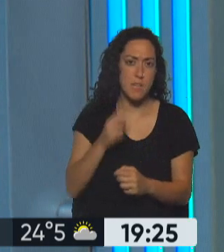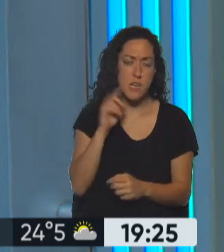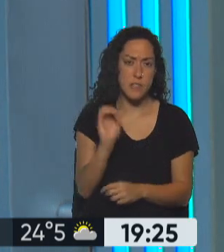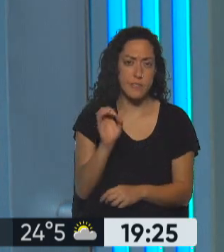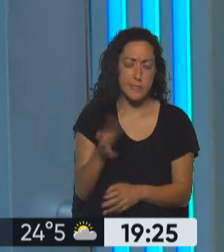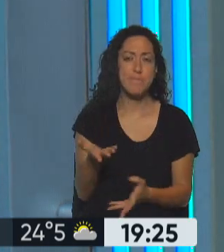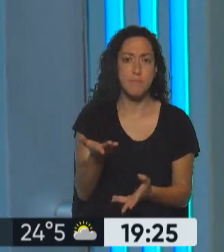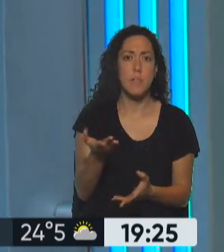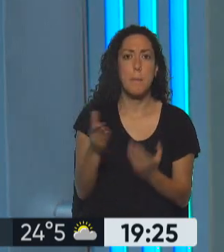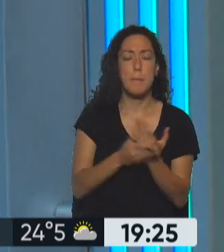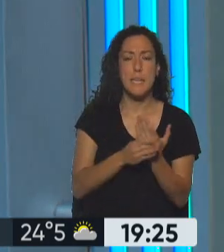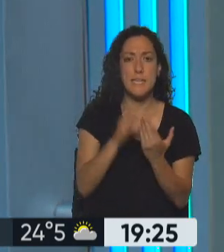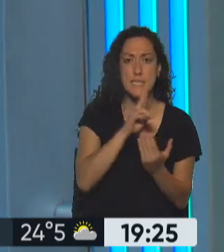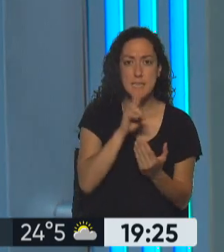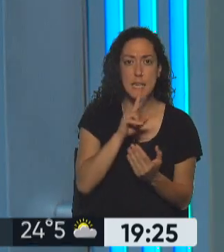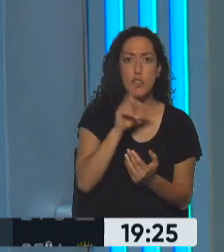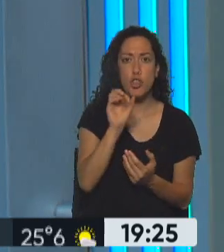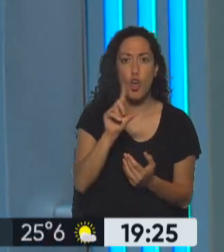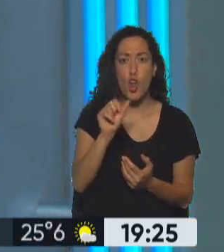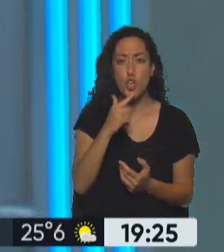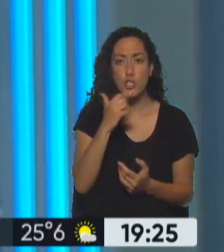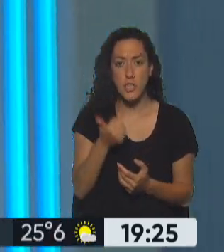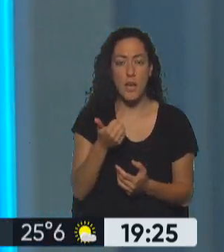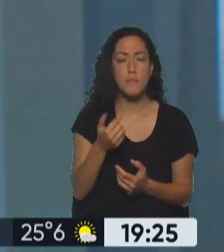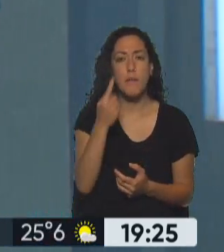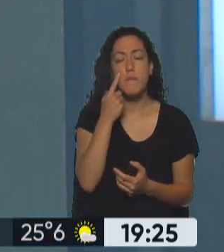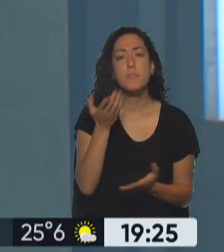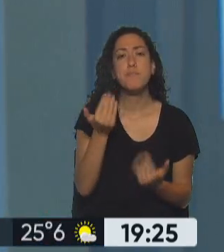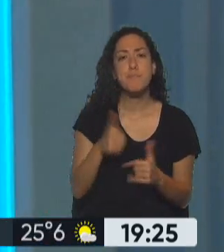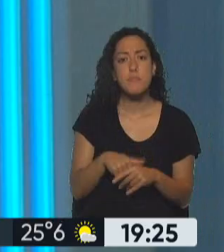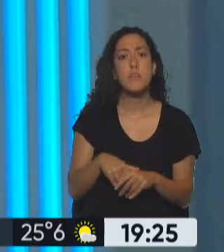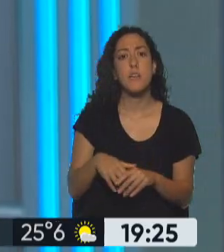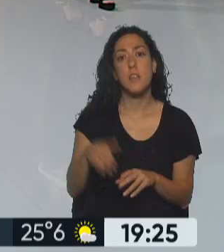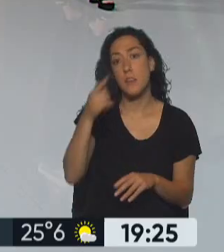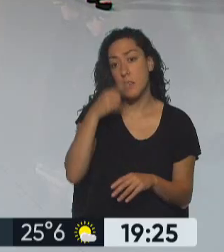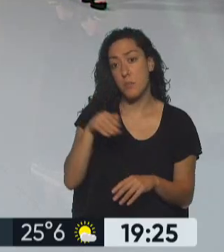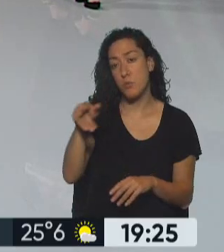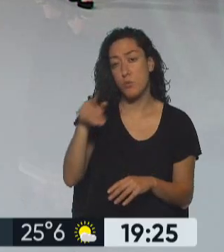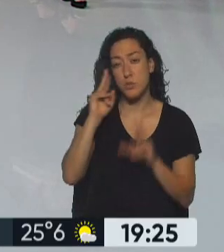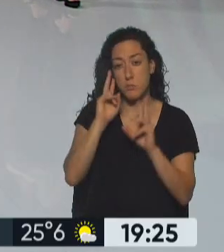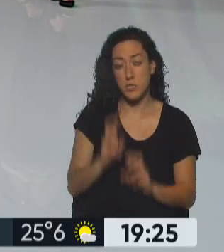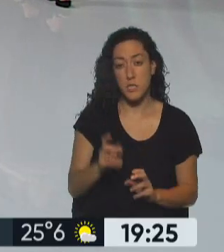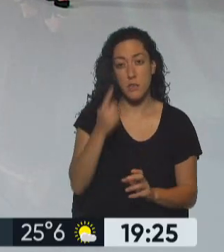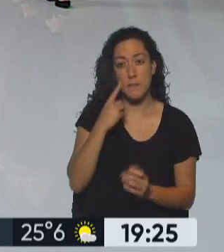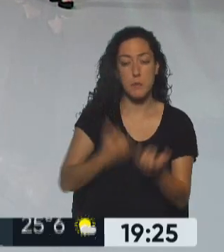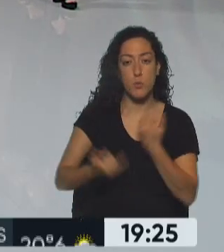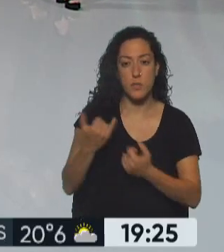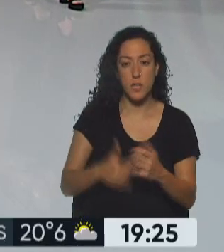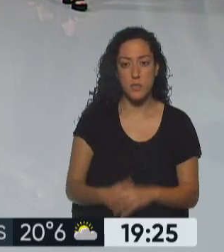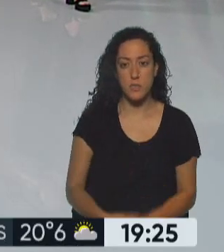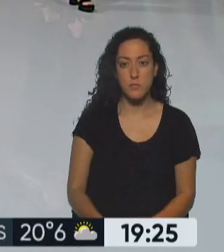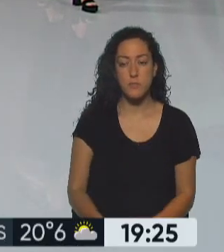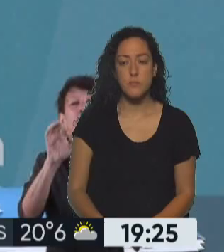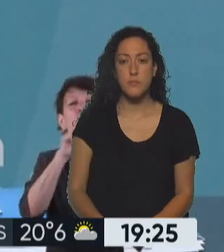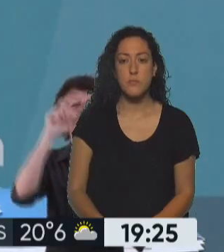Paz, la escuchamos y después vos has hecho un trabajo de investigación y me contás de qué se trata. Dale. Dale, por